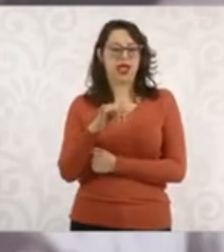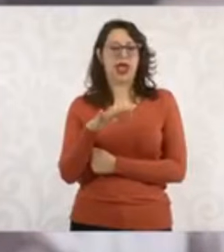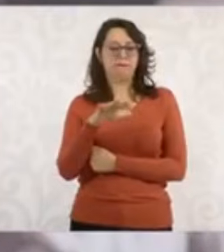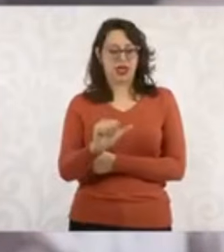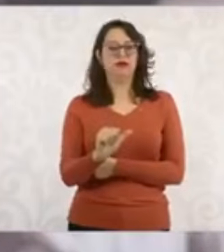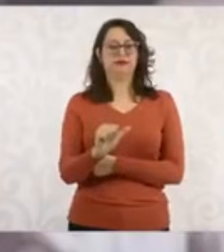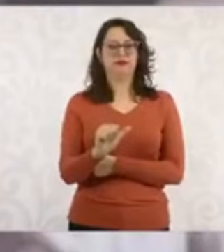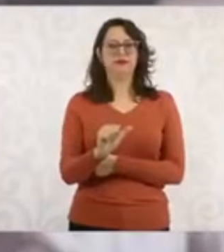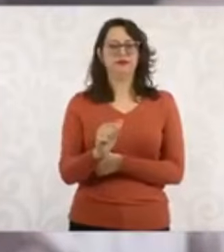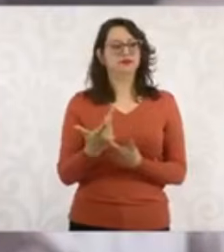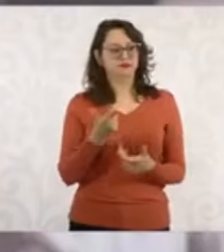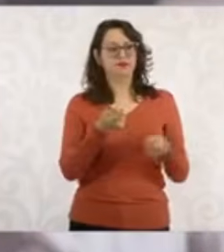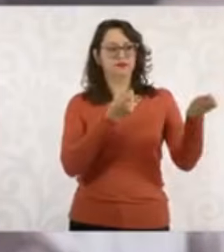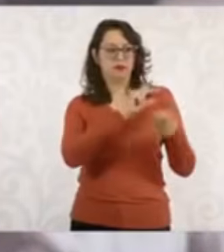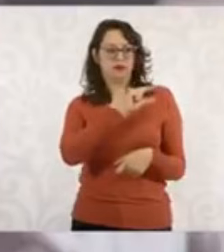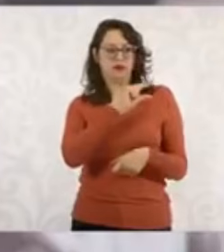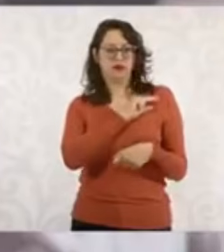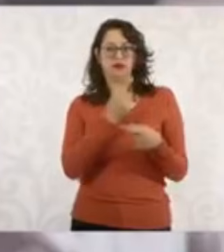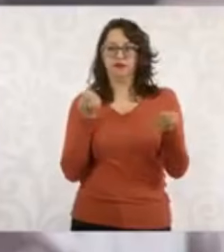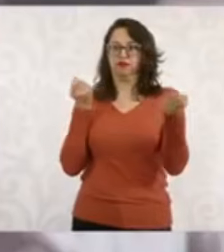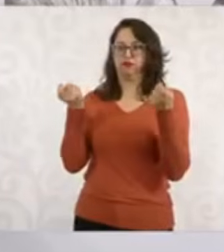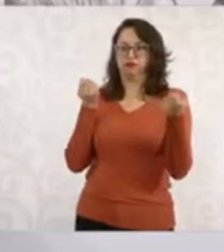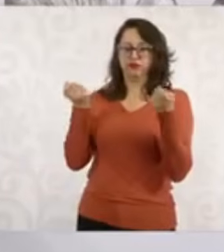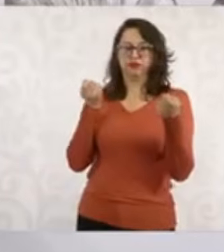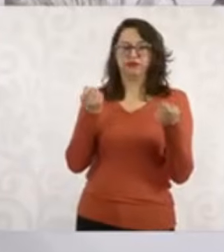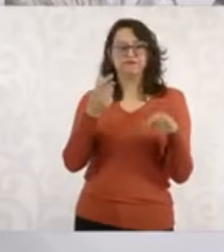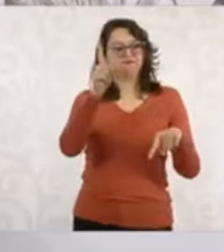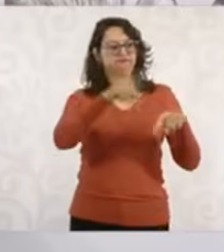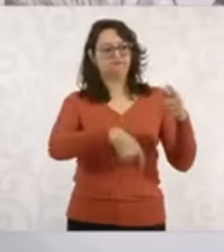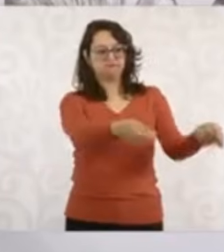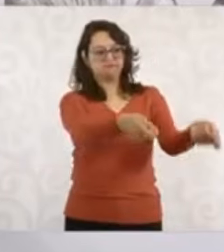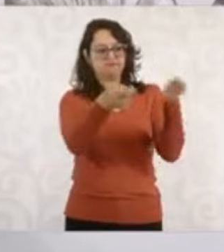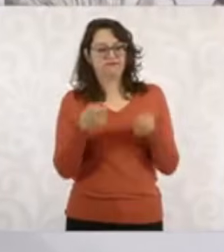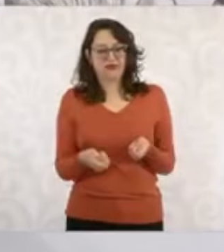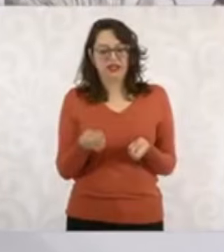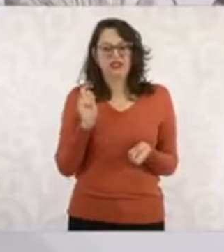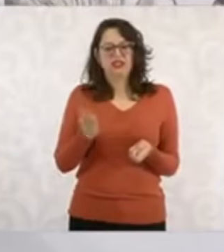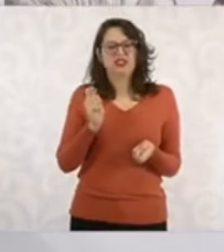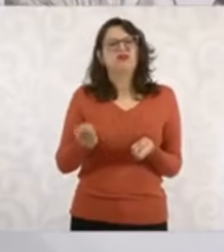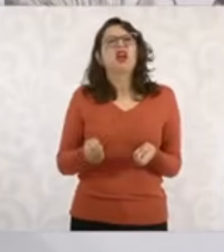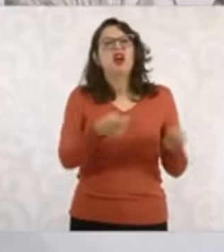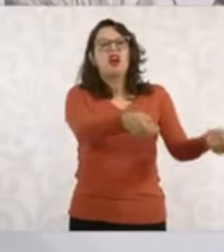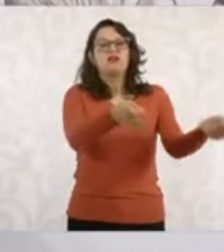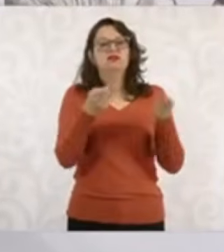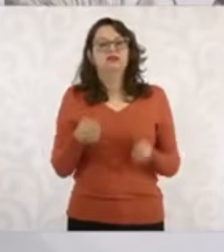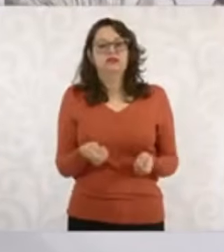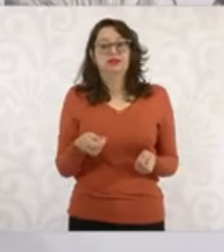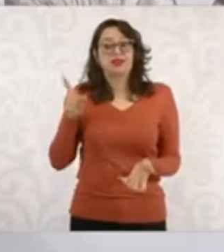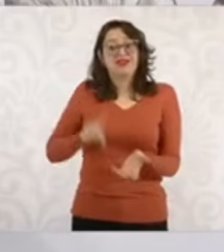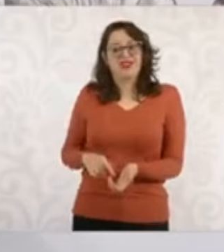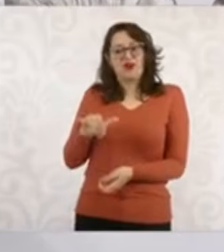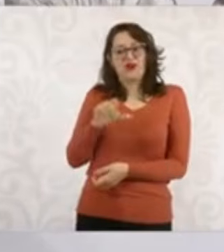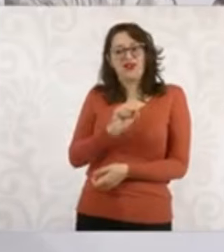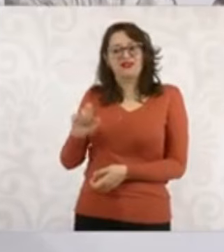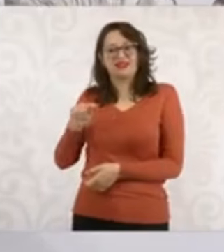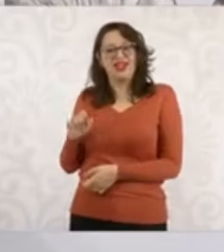eso quiere decir que se adquirió mucho equipo que ahora es del ISSSTE y que está centrado en ciertos